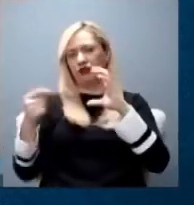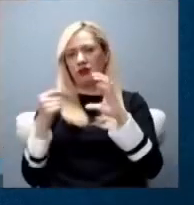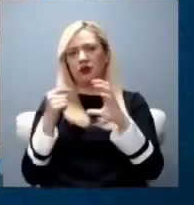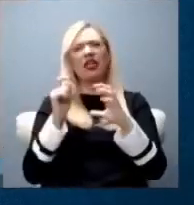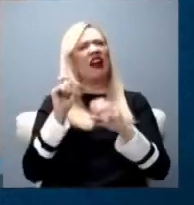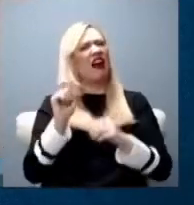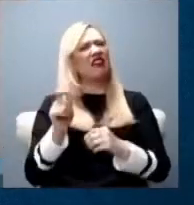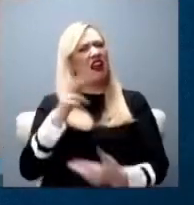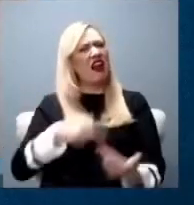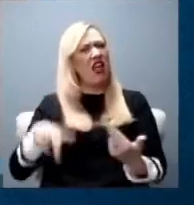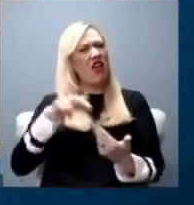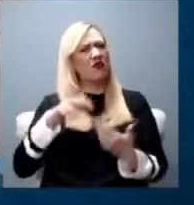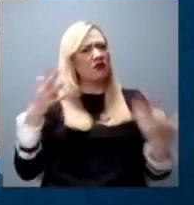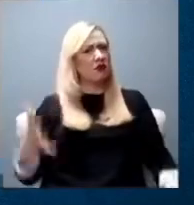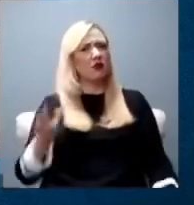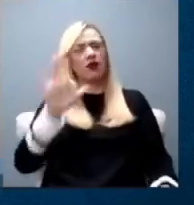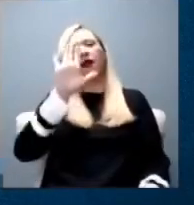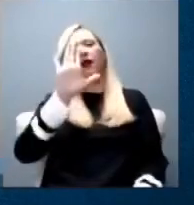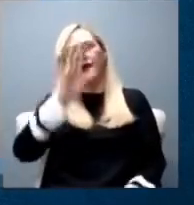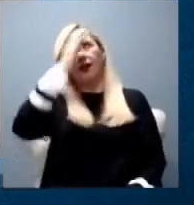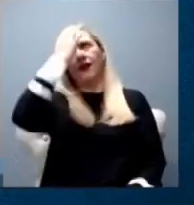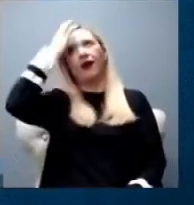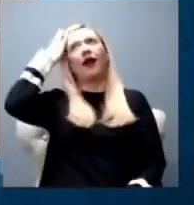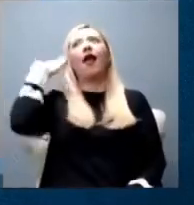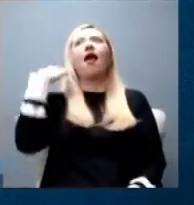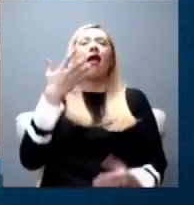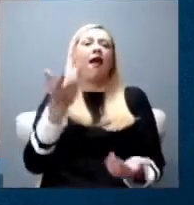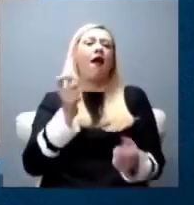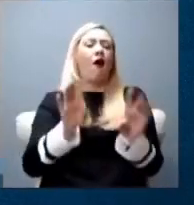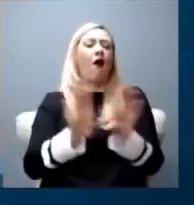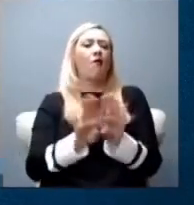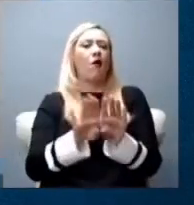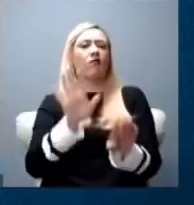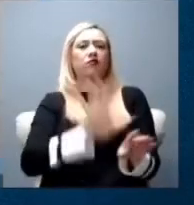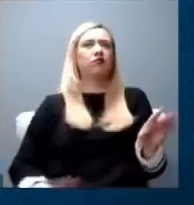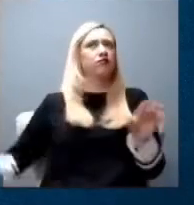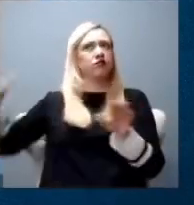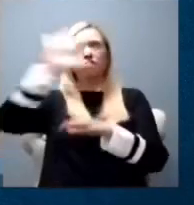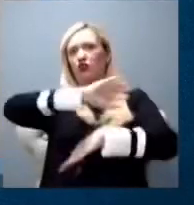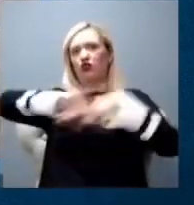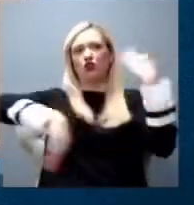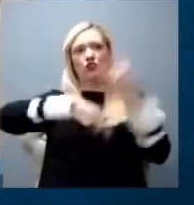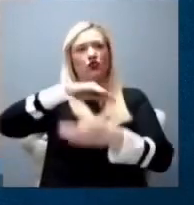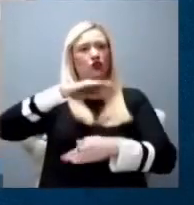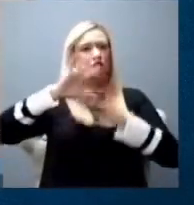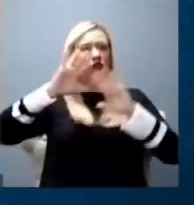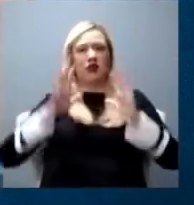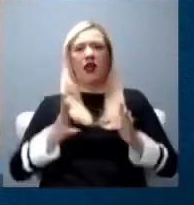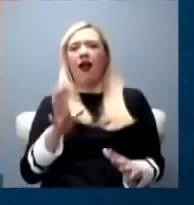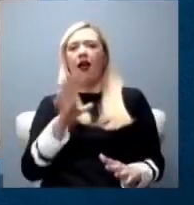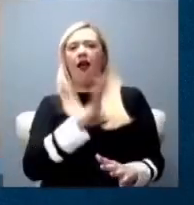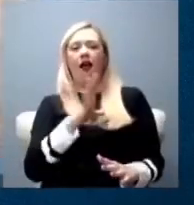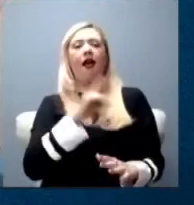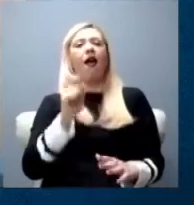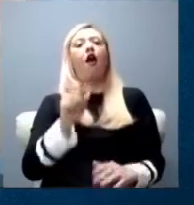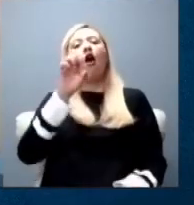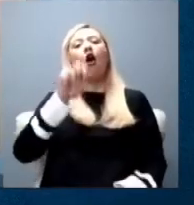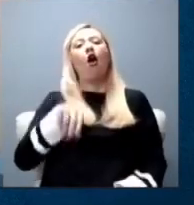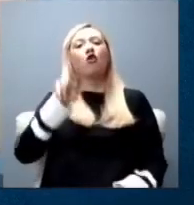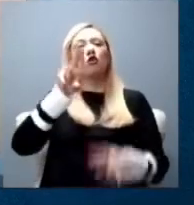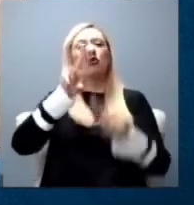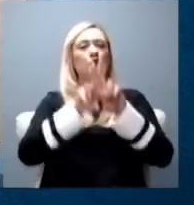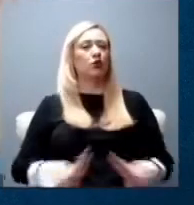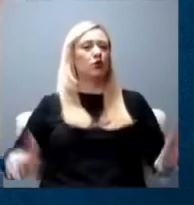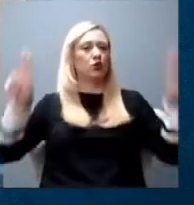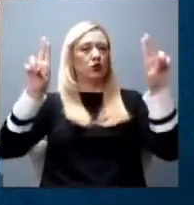regionales tenemos que hablarlo en contraposición o digamos en complemento del sistema universal. El sistema universal es el sistema de Naciones Unidas que aplica a todas